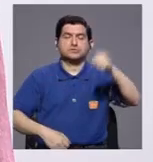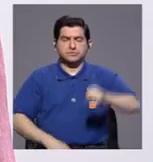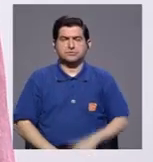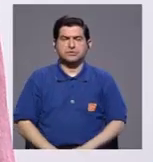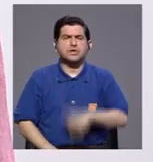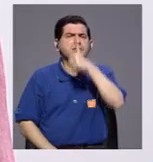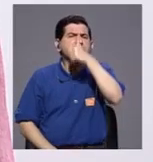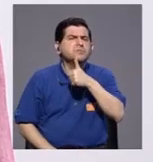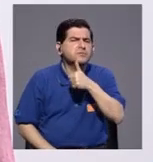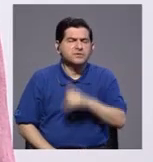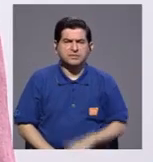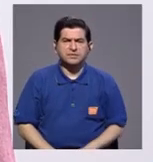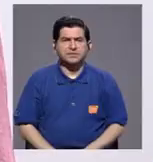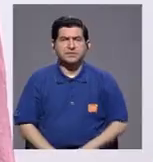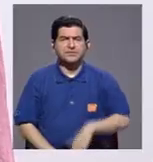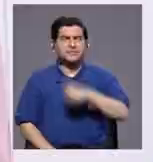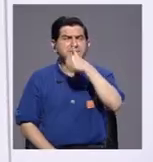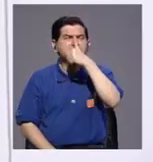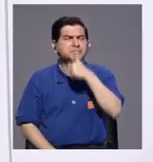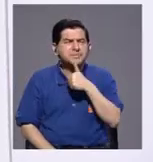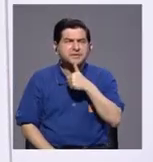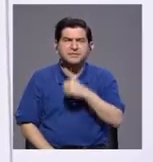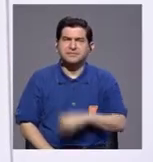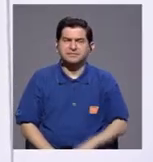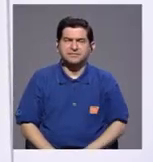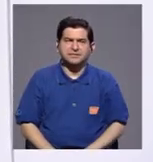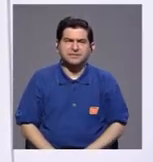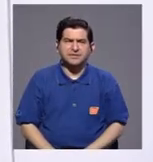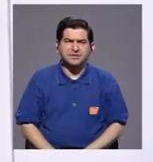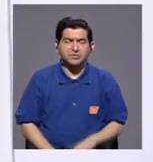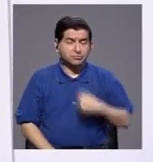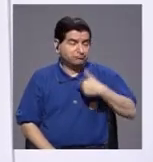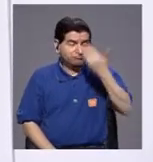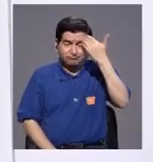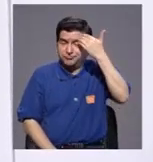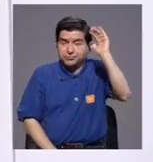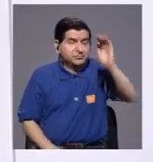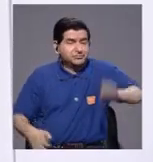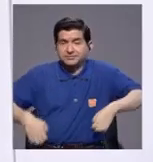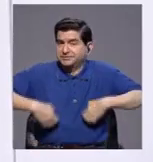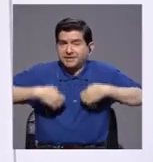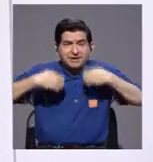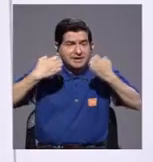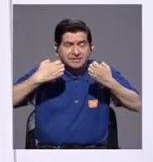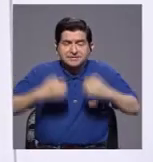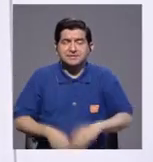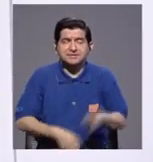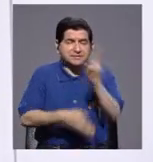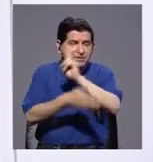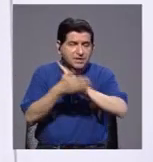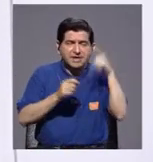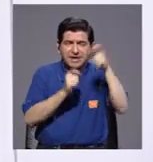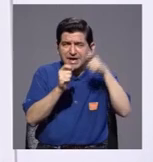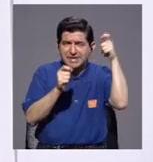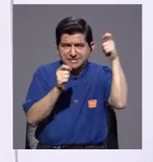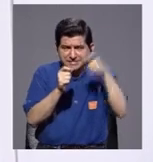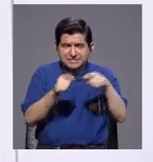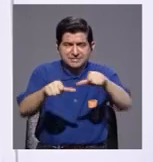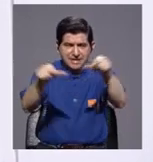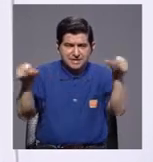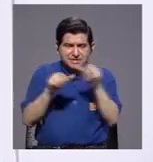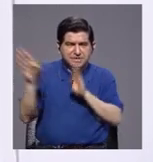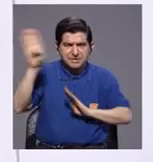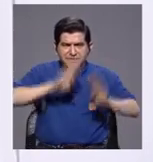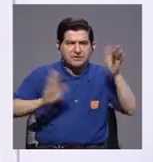a nivel privado a nivel privado desconozco si existen universidades específicamente en el área de